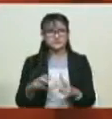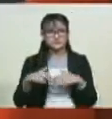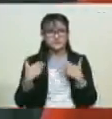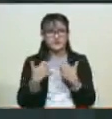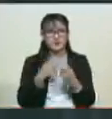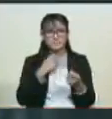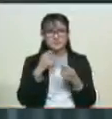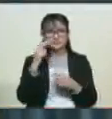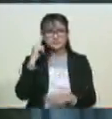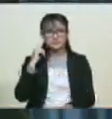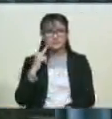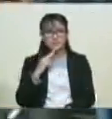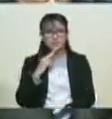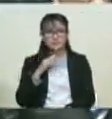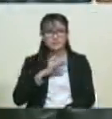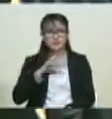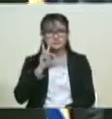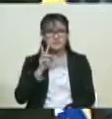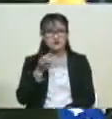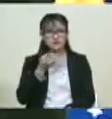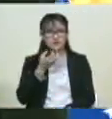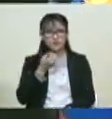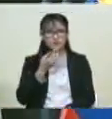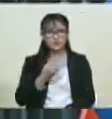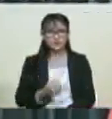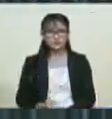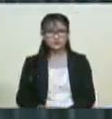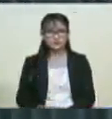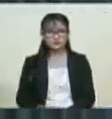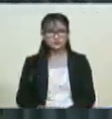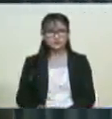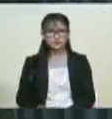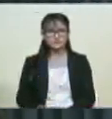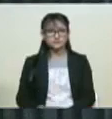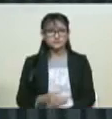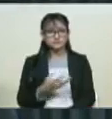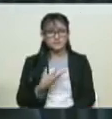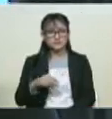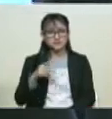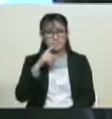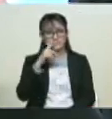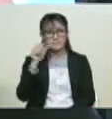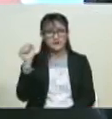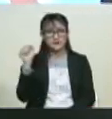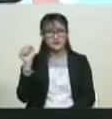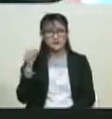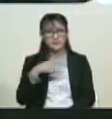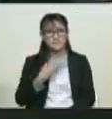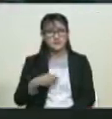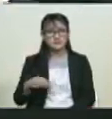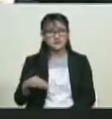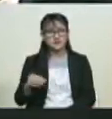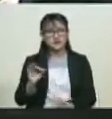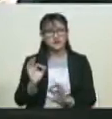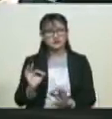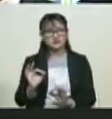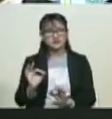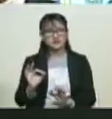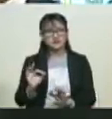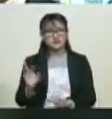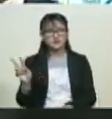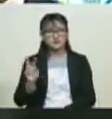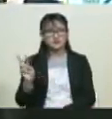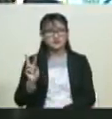prensa simón bolívar del palacio de miraflores el ciudadano nicolás maduro moros presidente constitucional de la república